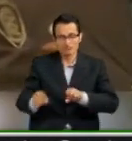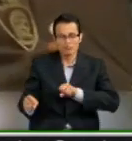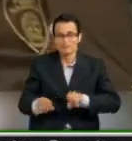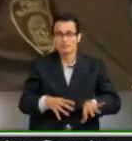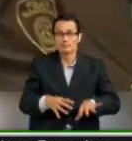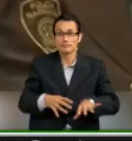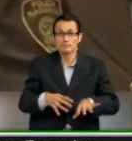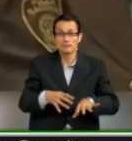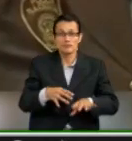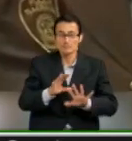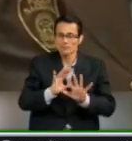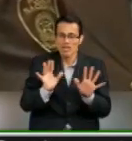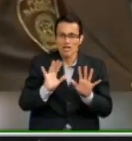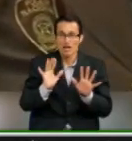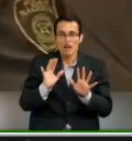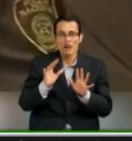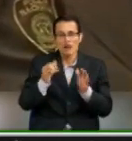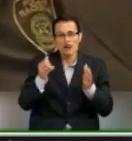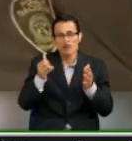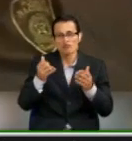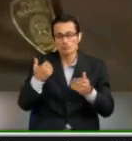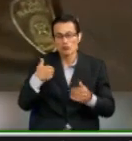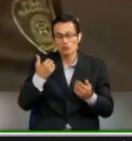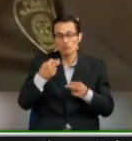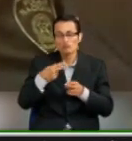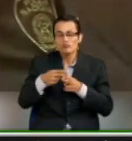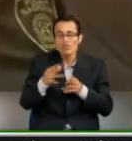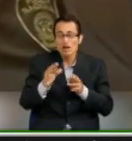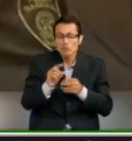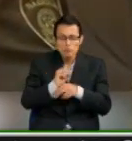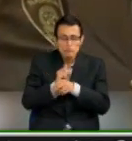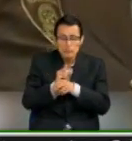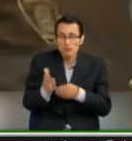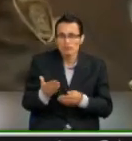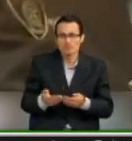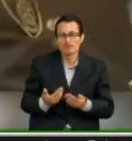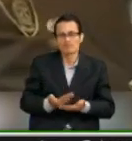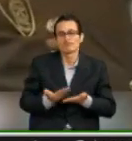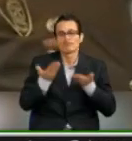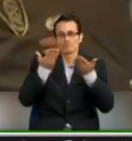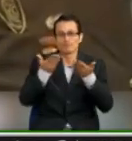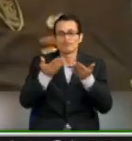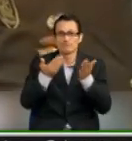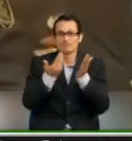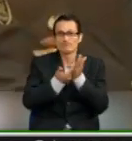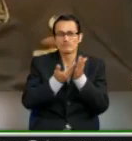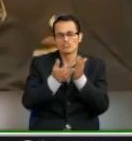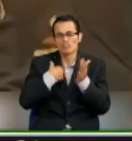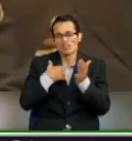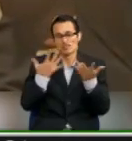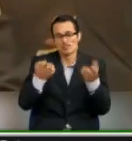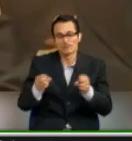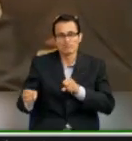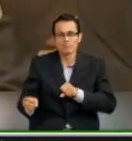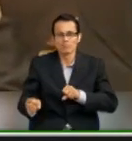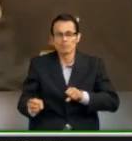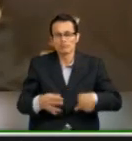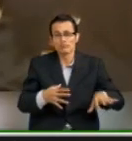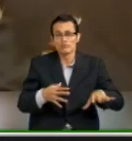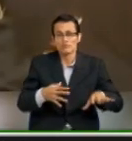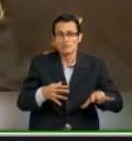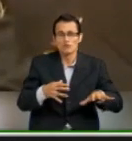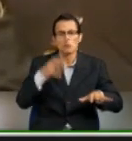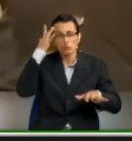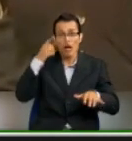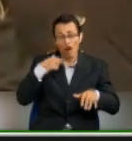próximos minutos presentando mi solicitud de retiro, sabiendo de mi absoluta